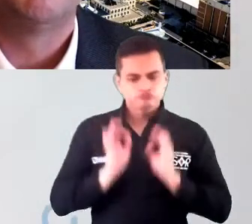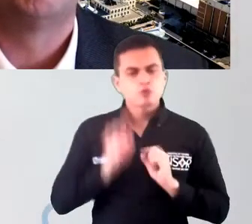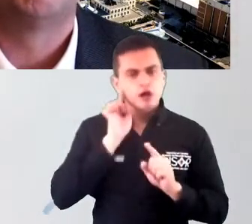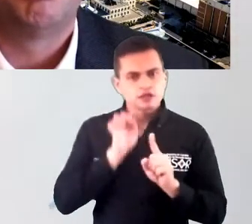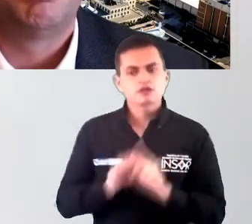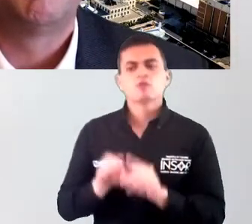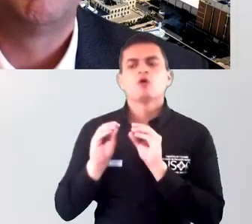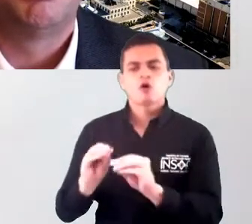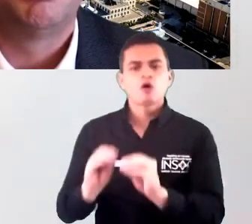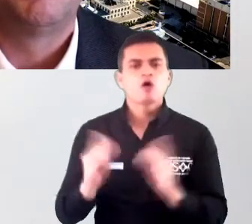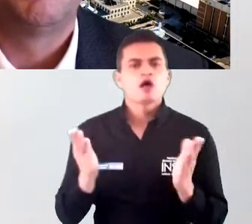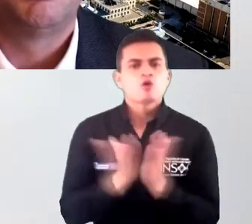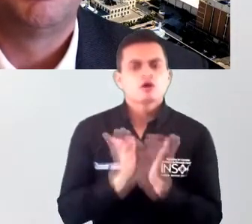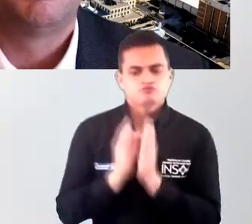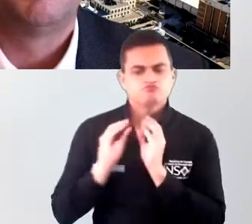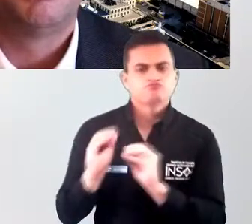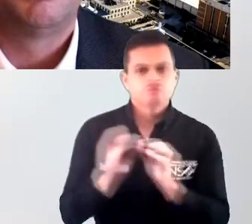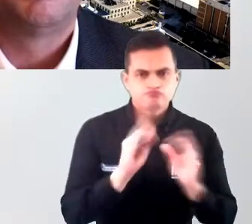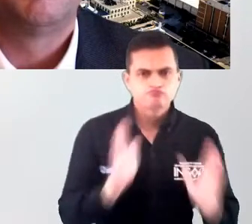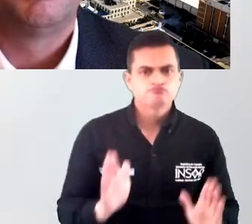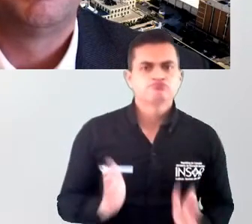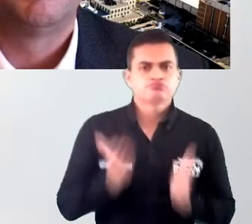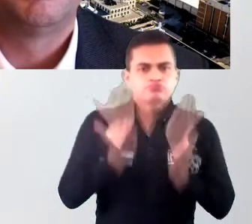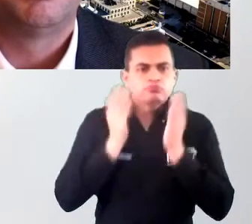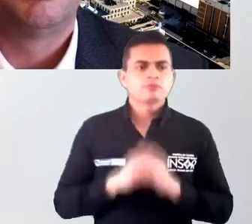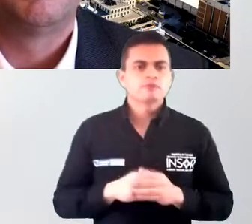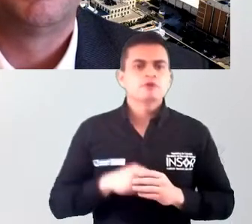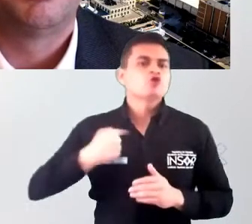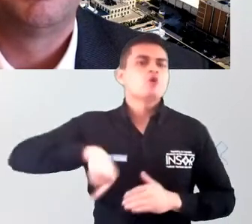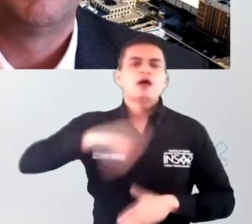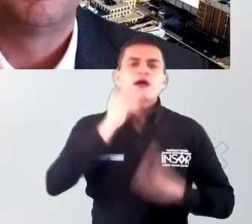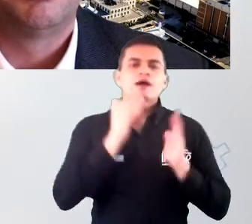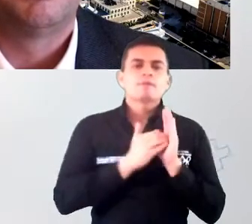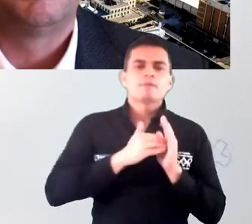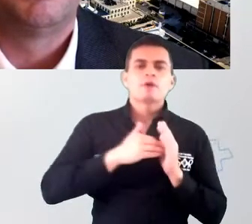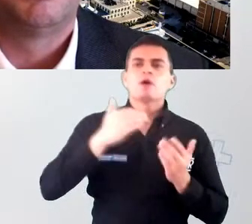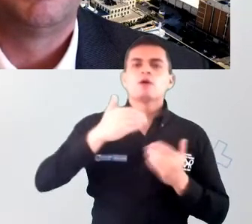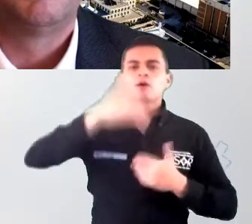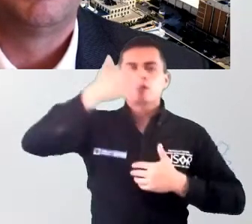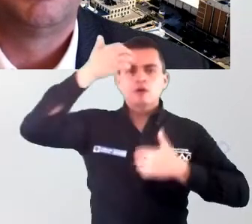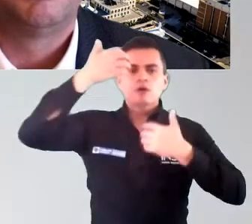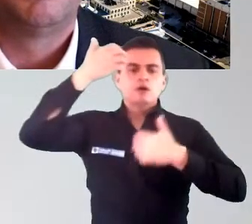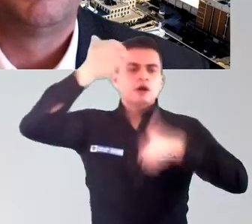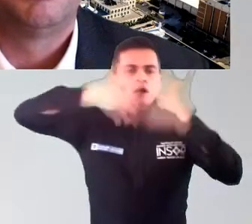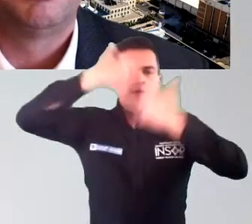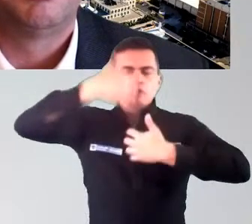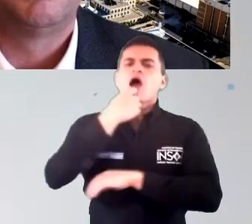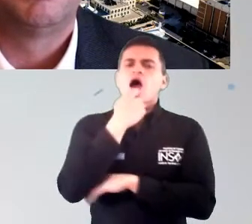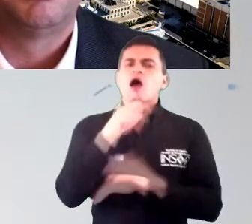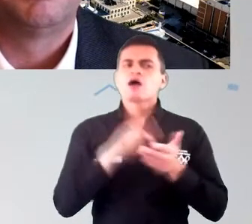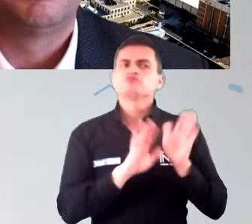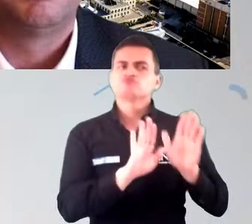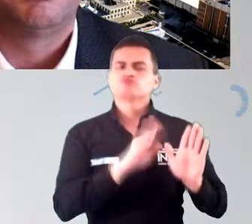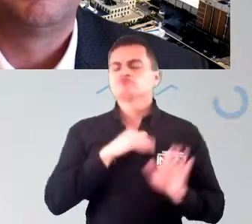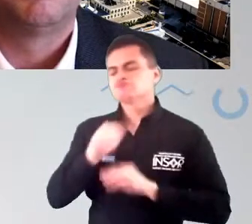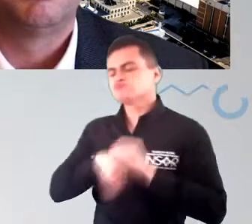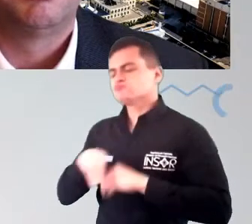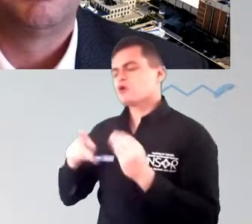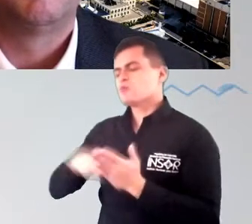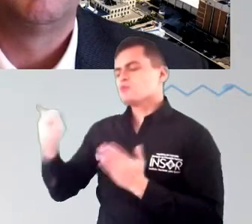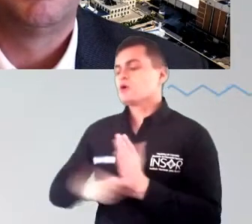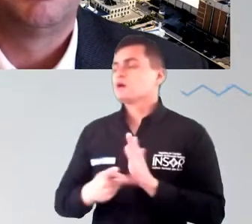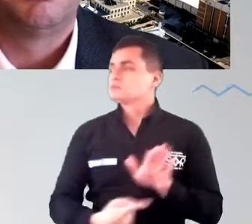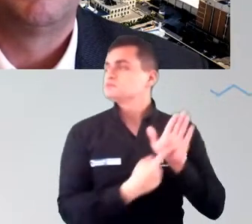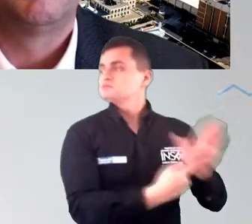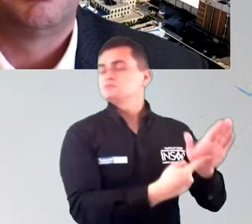educación auténtica no se les quede en un enunciado de presente un proyecto final y entonces ese proyecto